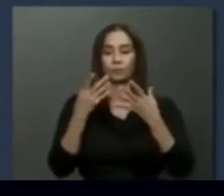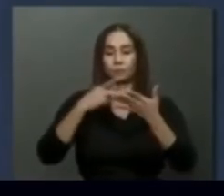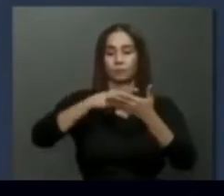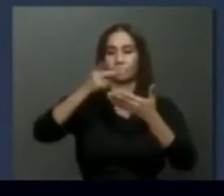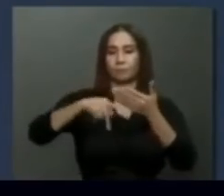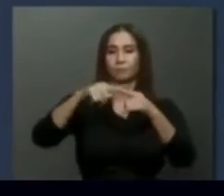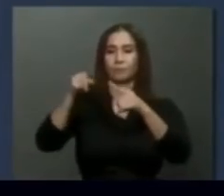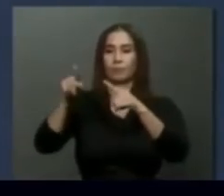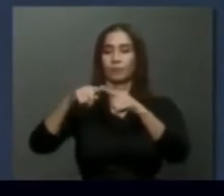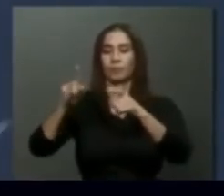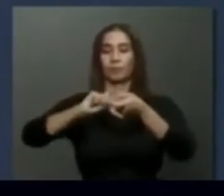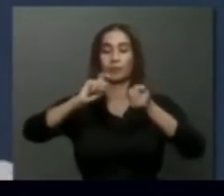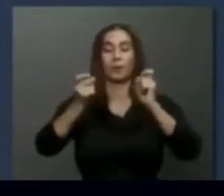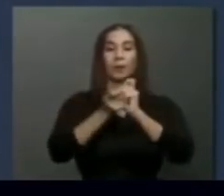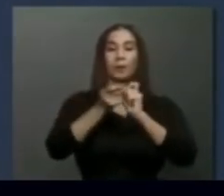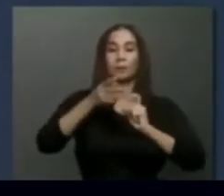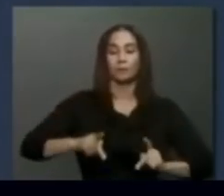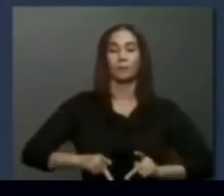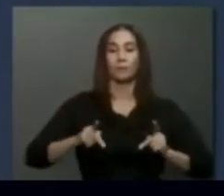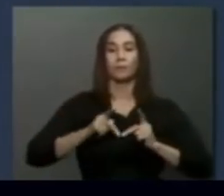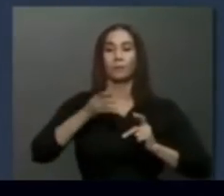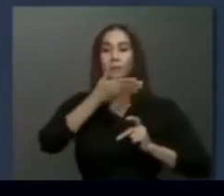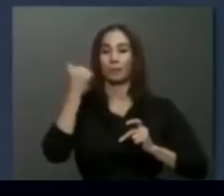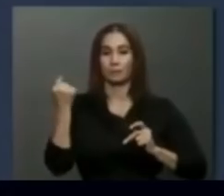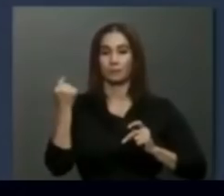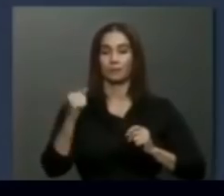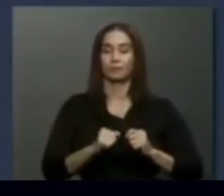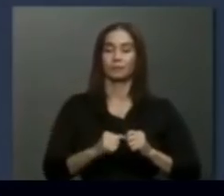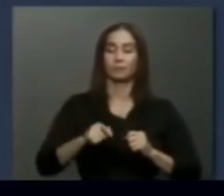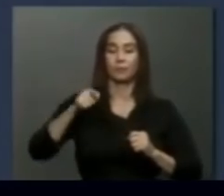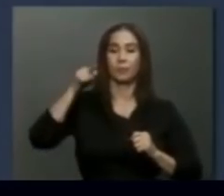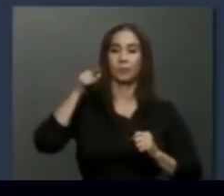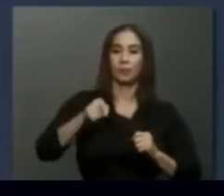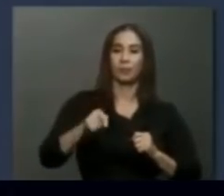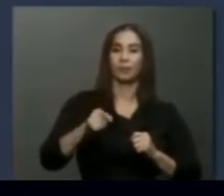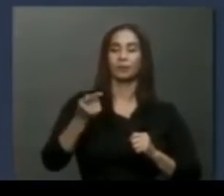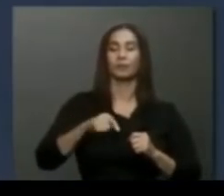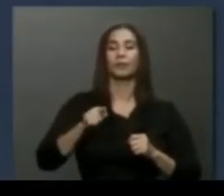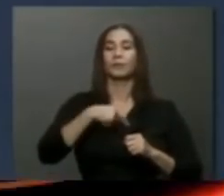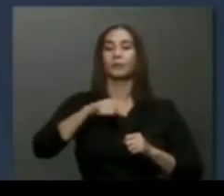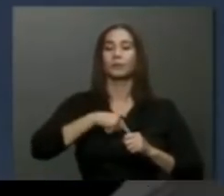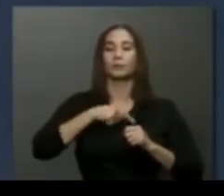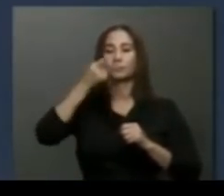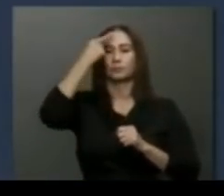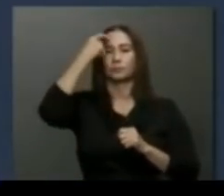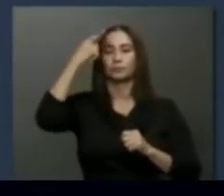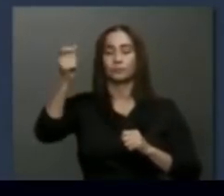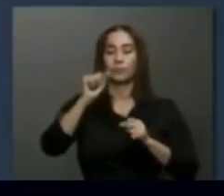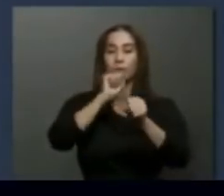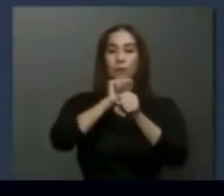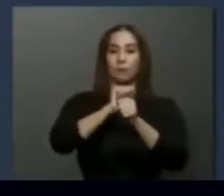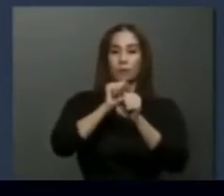programas para mejorar la calidad de vida y el bienestar de las personas. Esta ha sido nuestra ruta, una